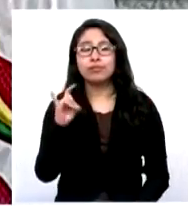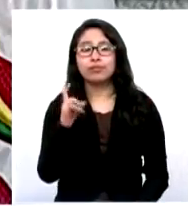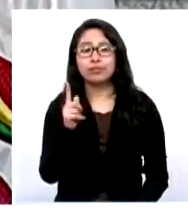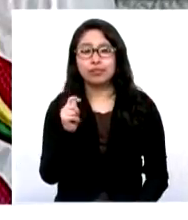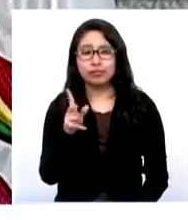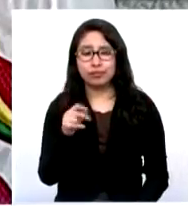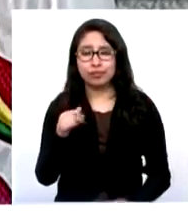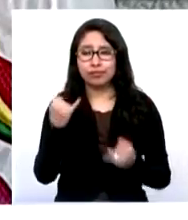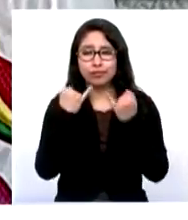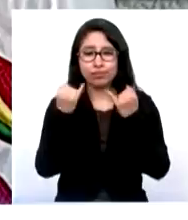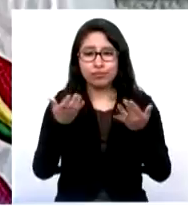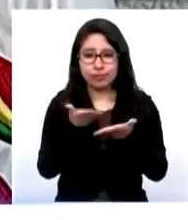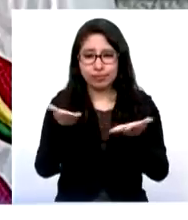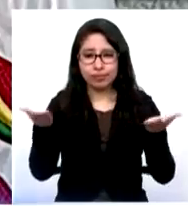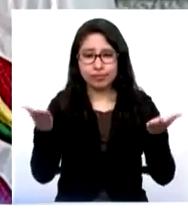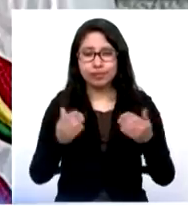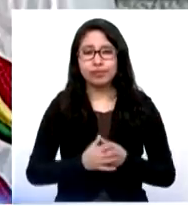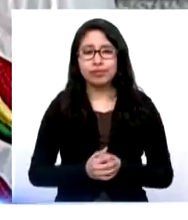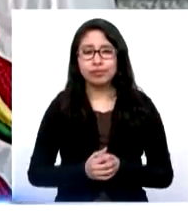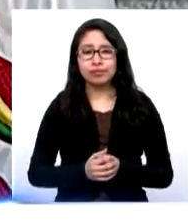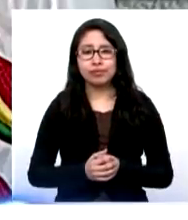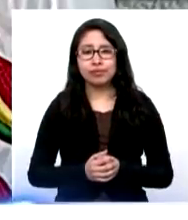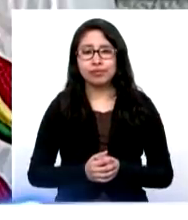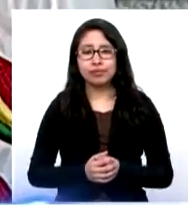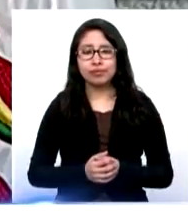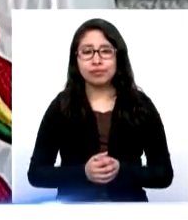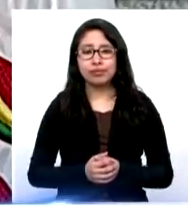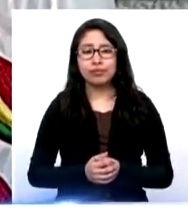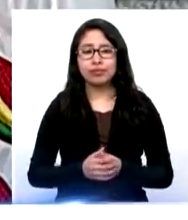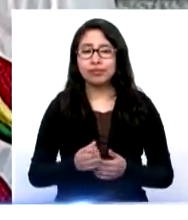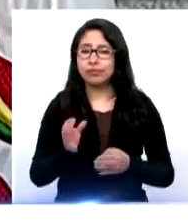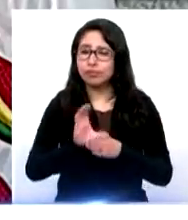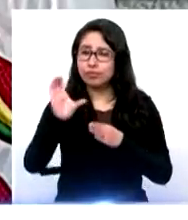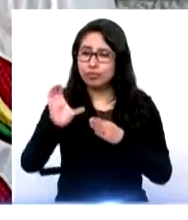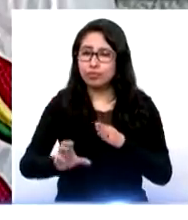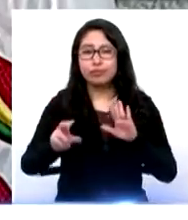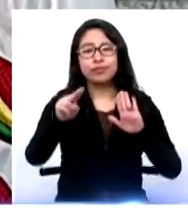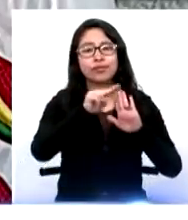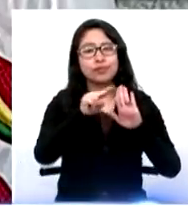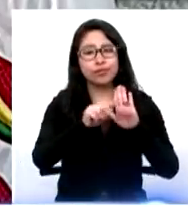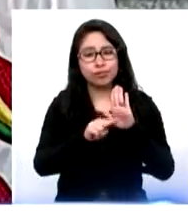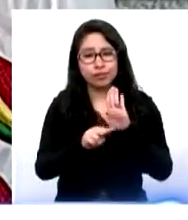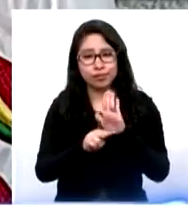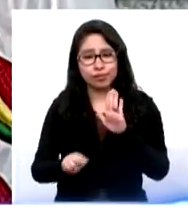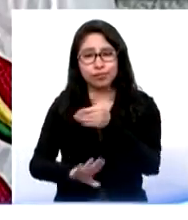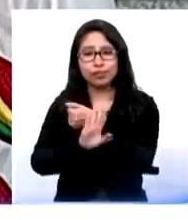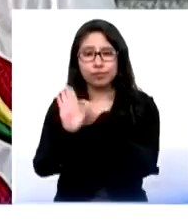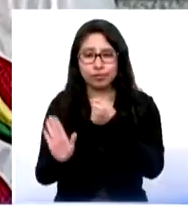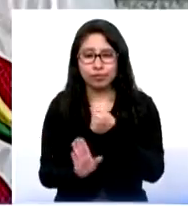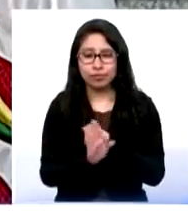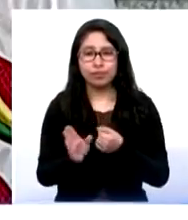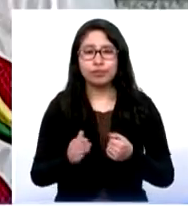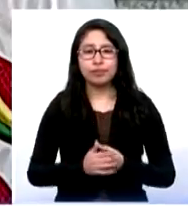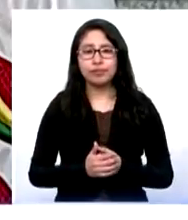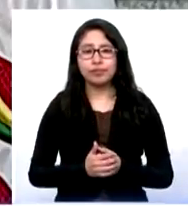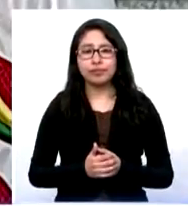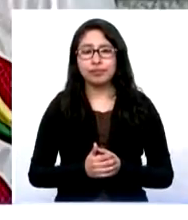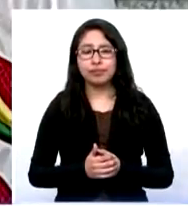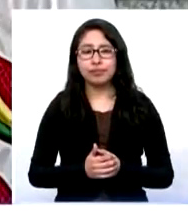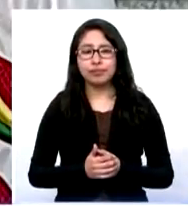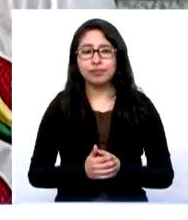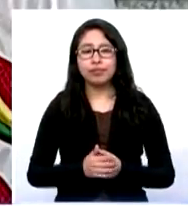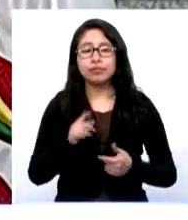Estado boliviano, Bolivia TV, en cumplimiento a la normativa y los protocolos de bioseguridad. En